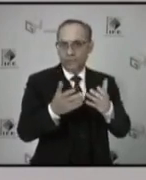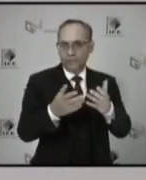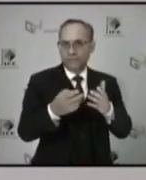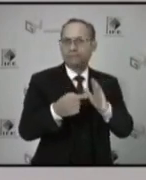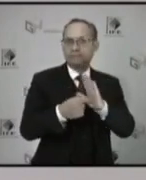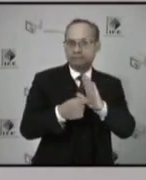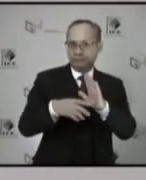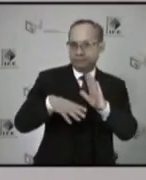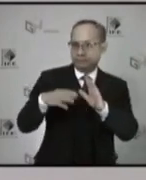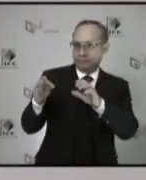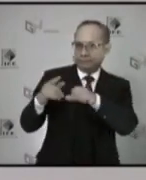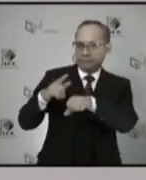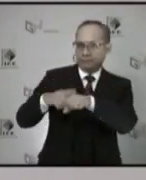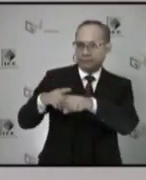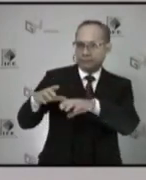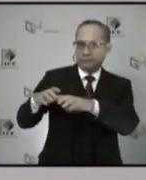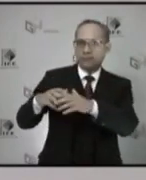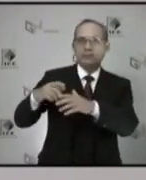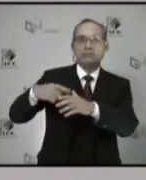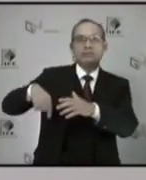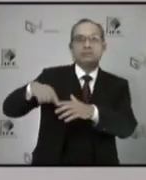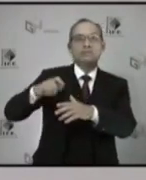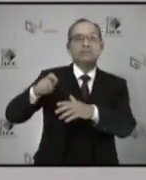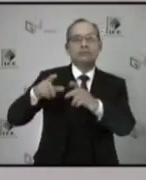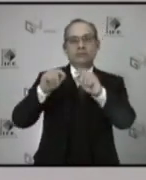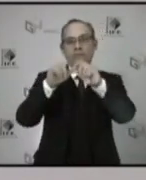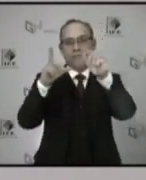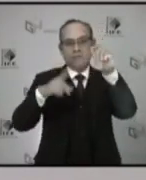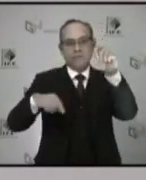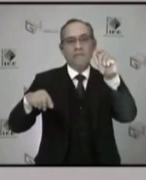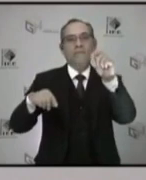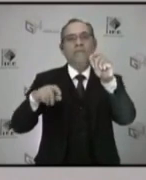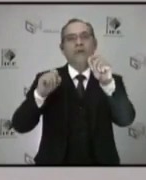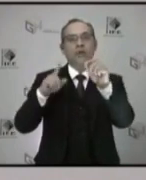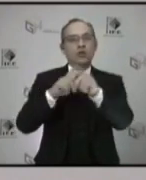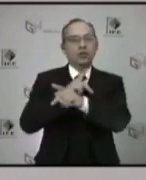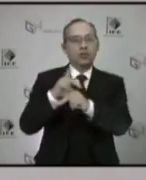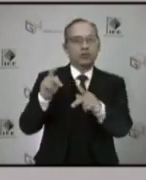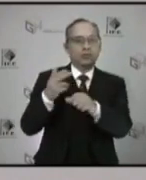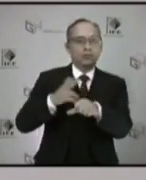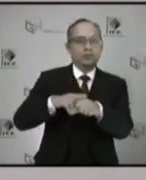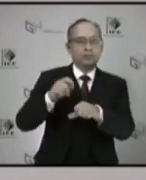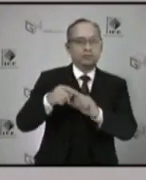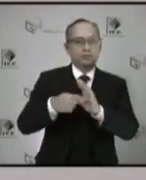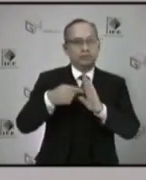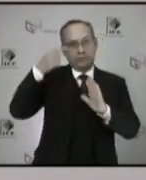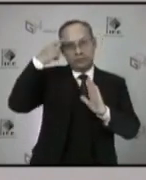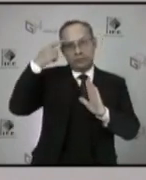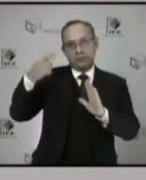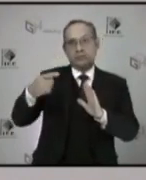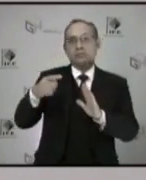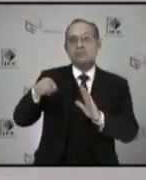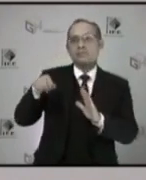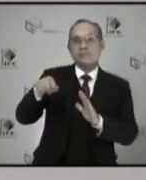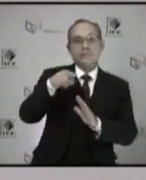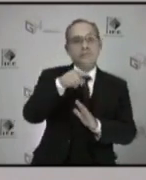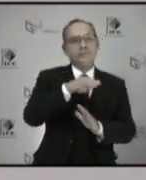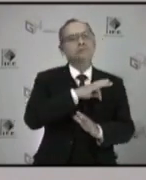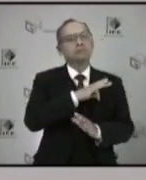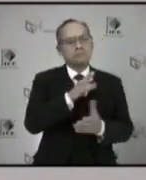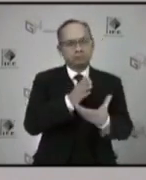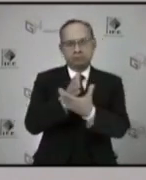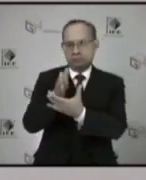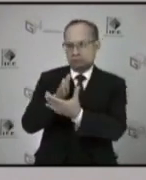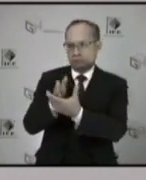los centros de salud. Que exista médico y medicinas en todos los espacios. Que tengan espacios dignos también,